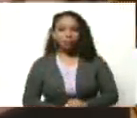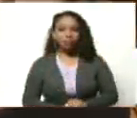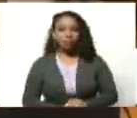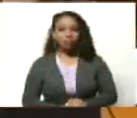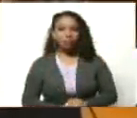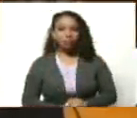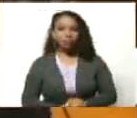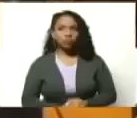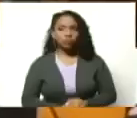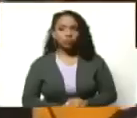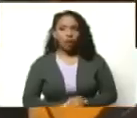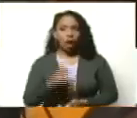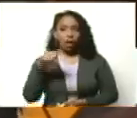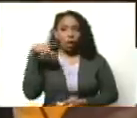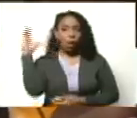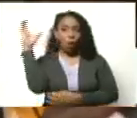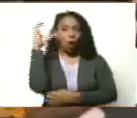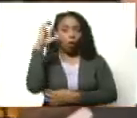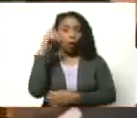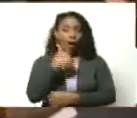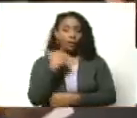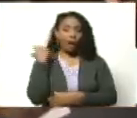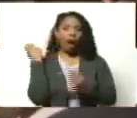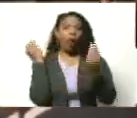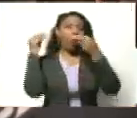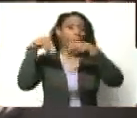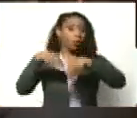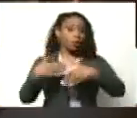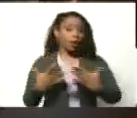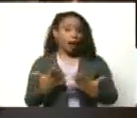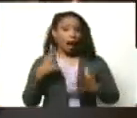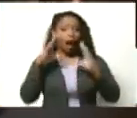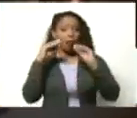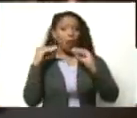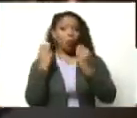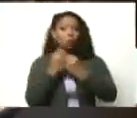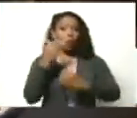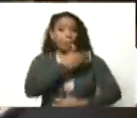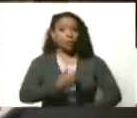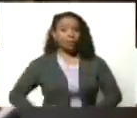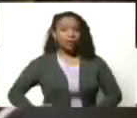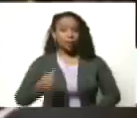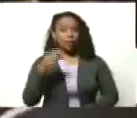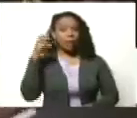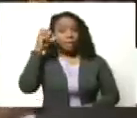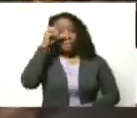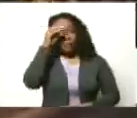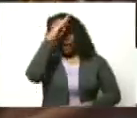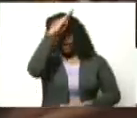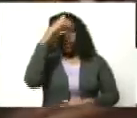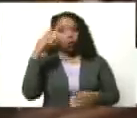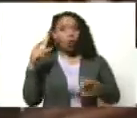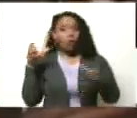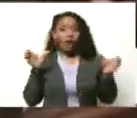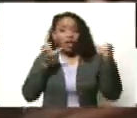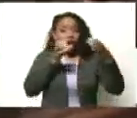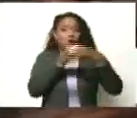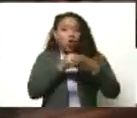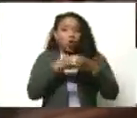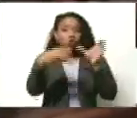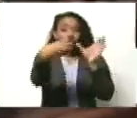traerán unida a Colombia? Eso fue también el acuerdo que habló con el presidente Petro. Entonces se van a unir en bloque para una propuesta